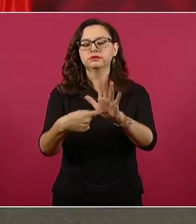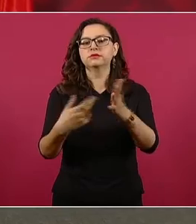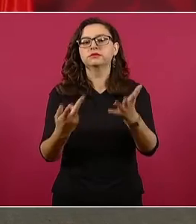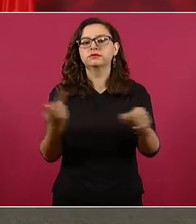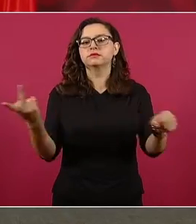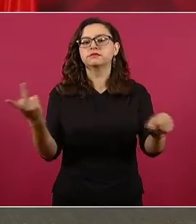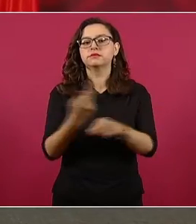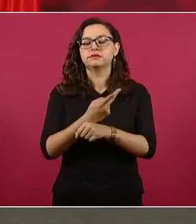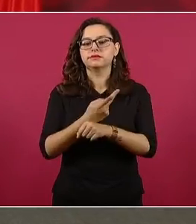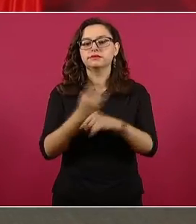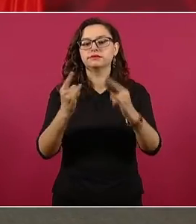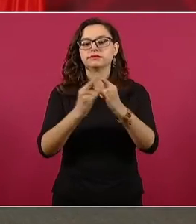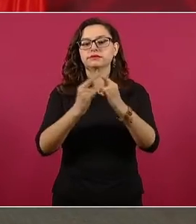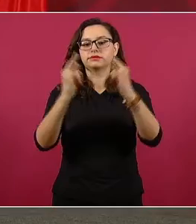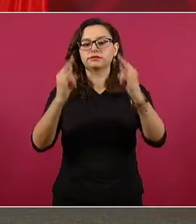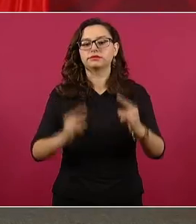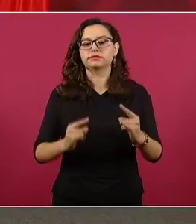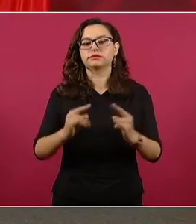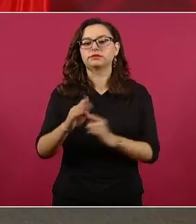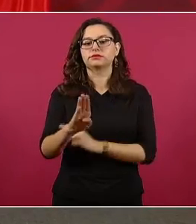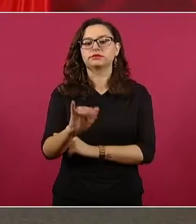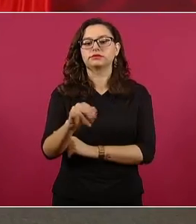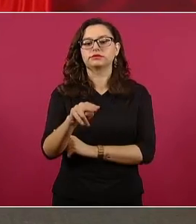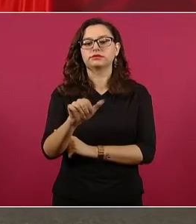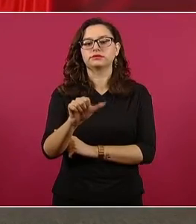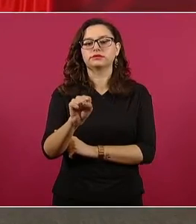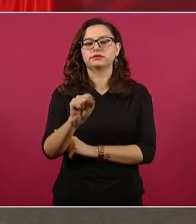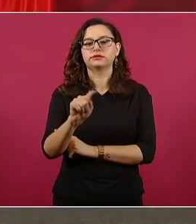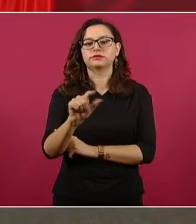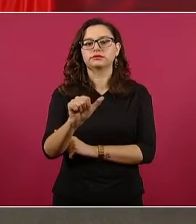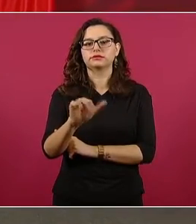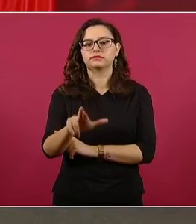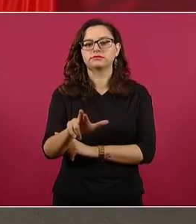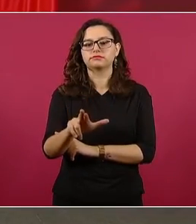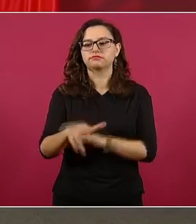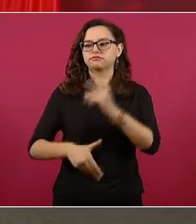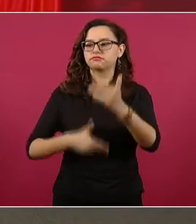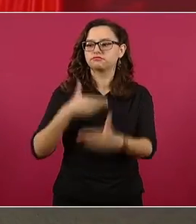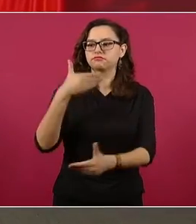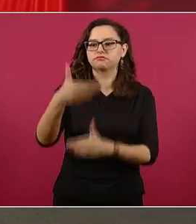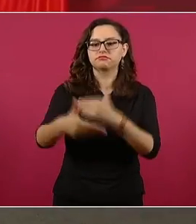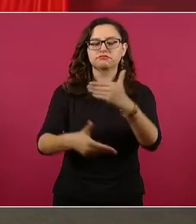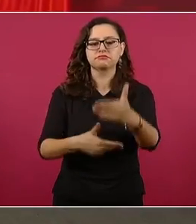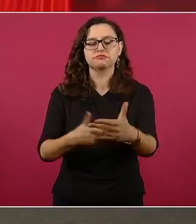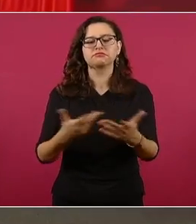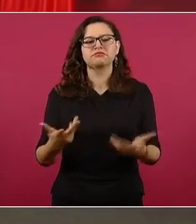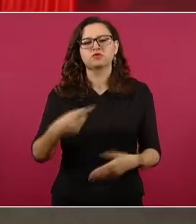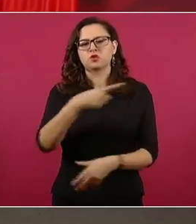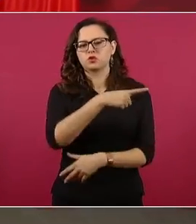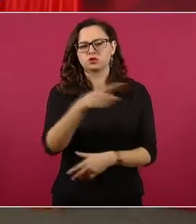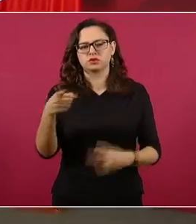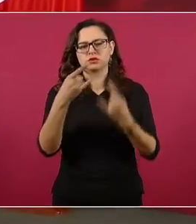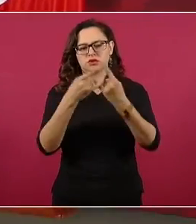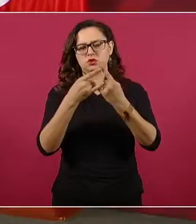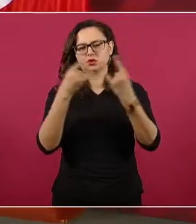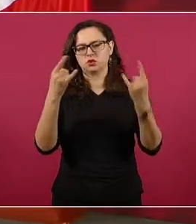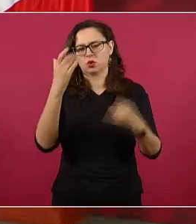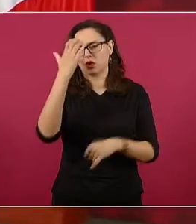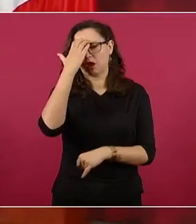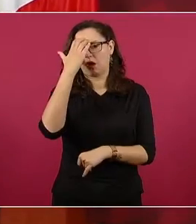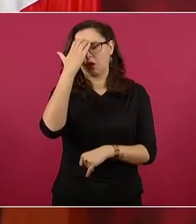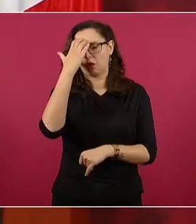Tianguis del Bienestar. Ya conocen los antecedentes.